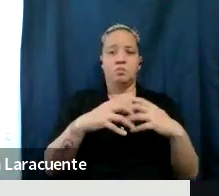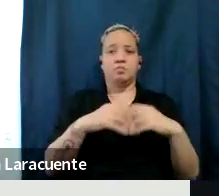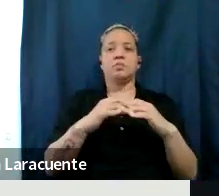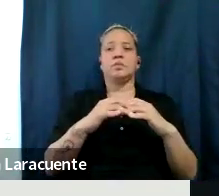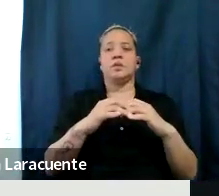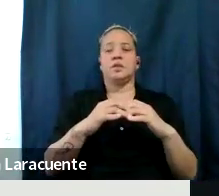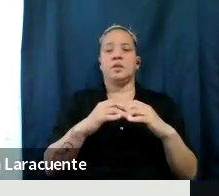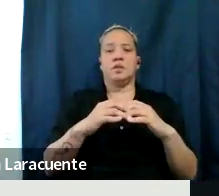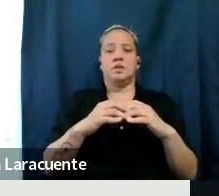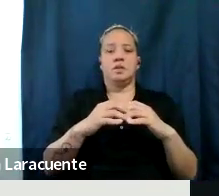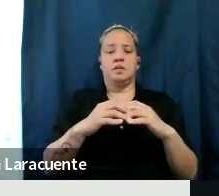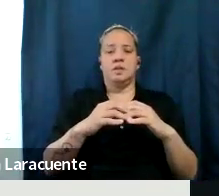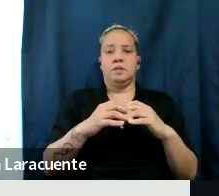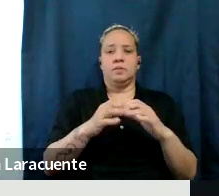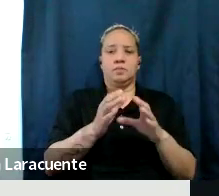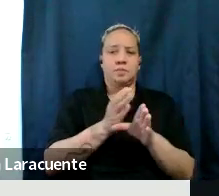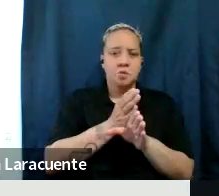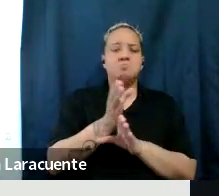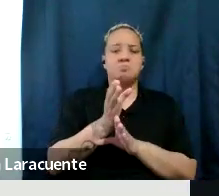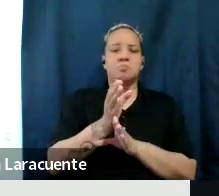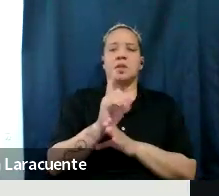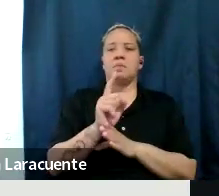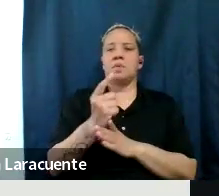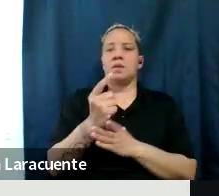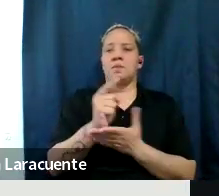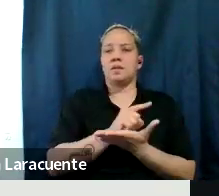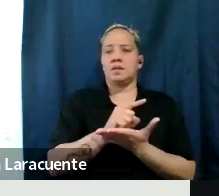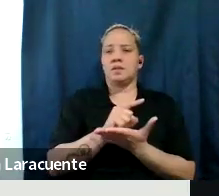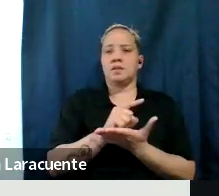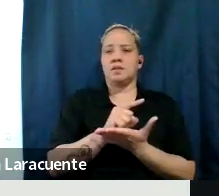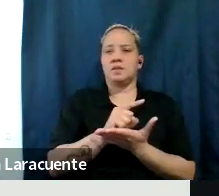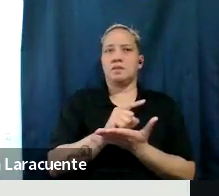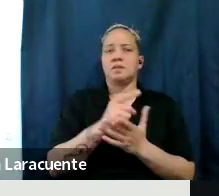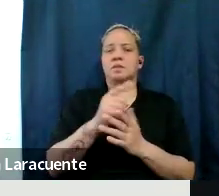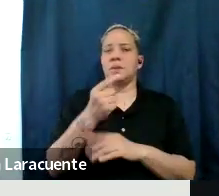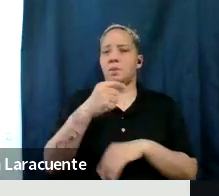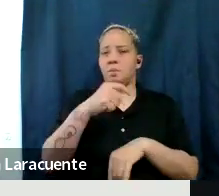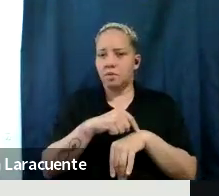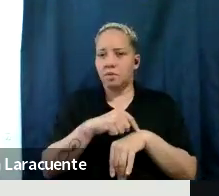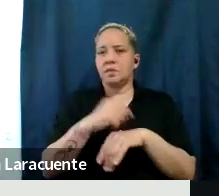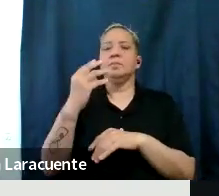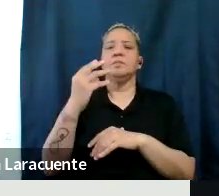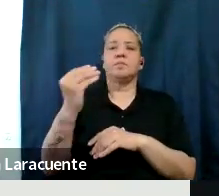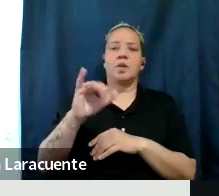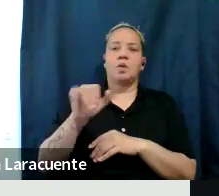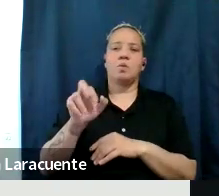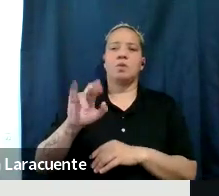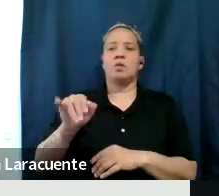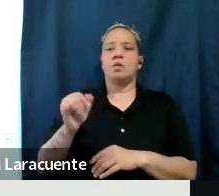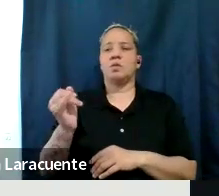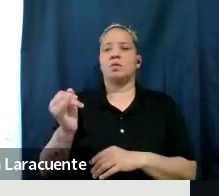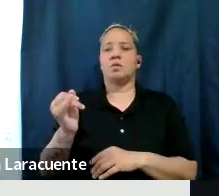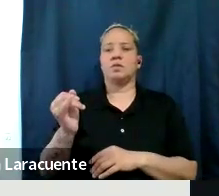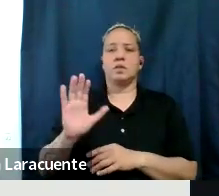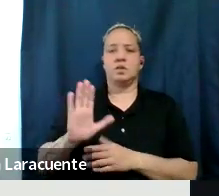muy fidelignamente esas primeras semanas, ese primer momento exiliar de Juan Ramón Jiménez y